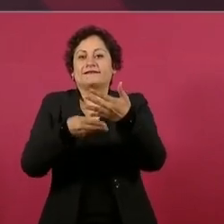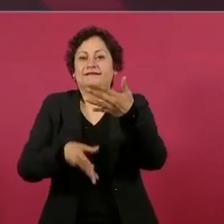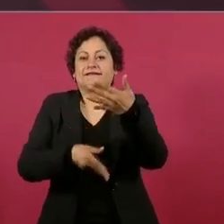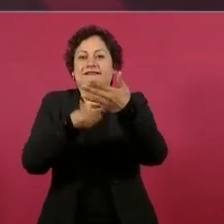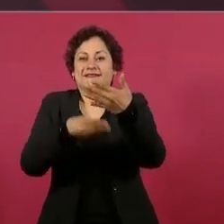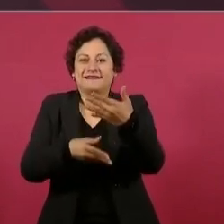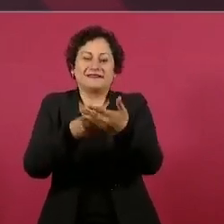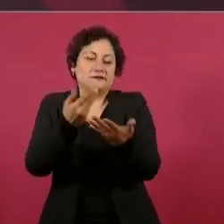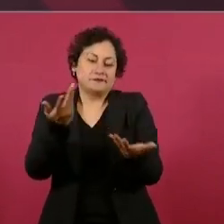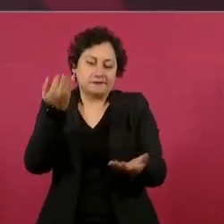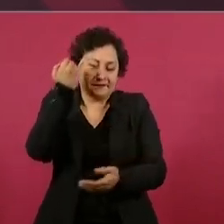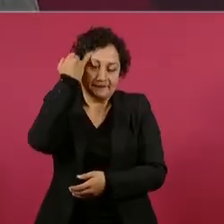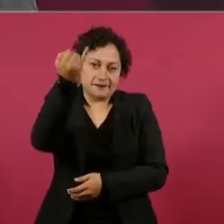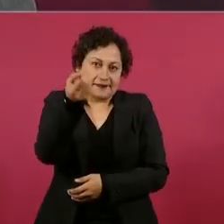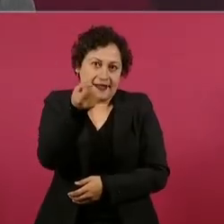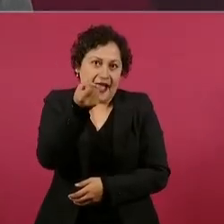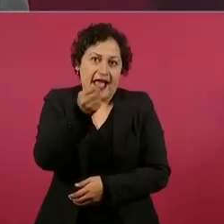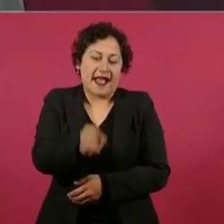pero